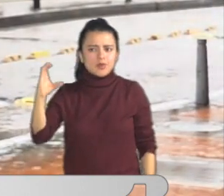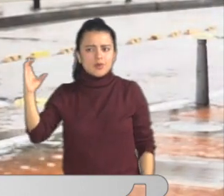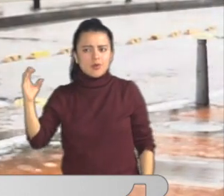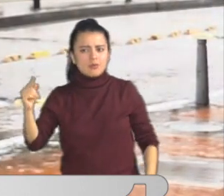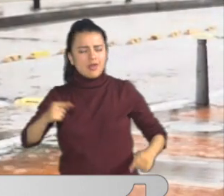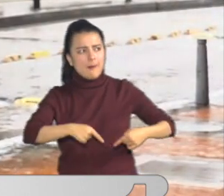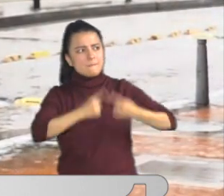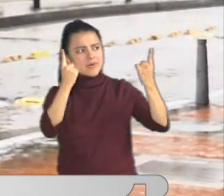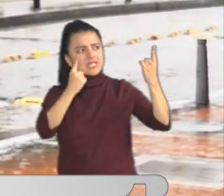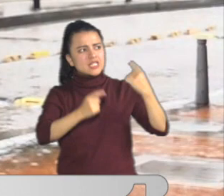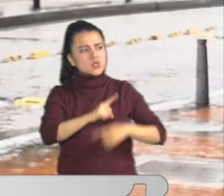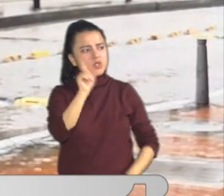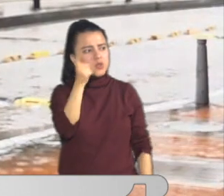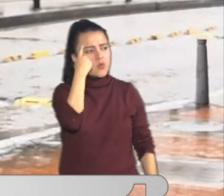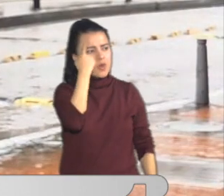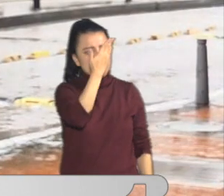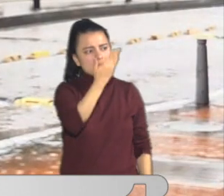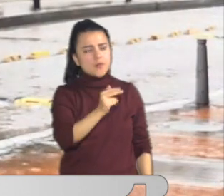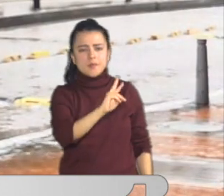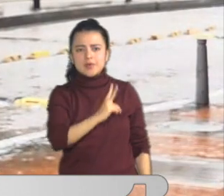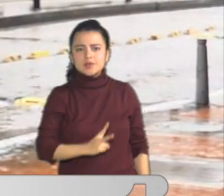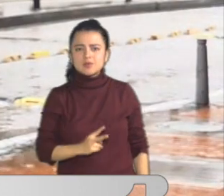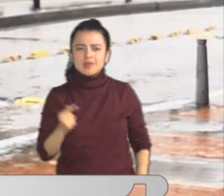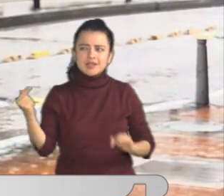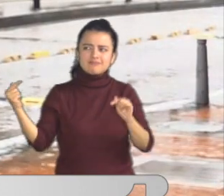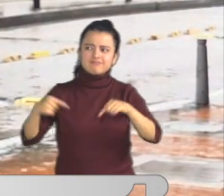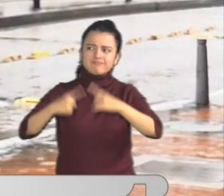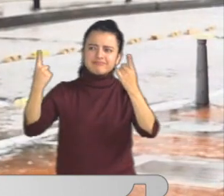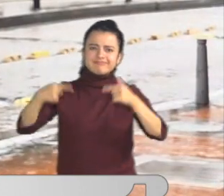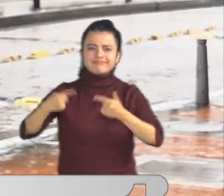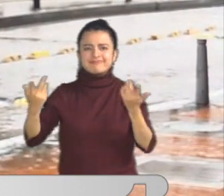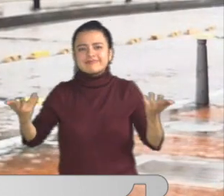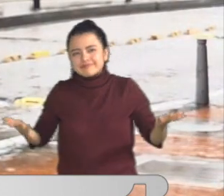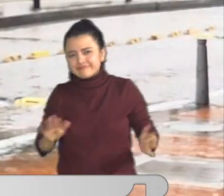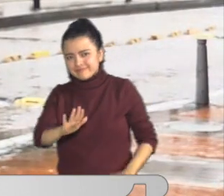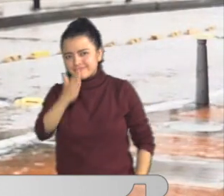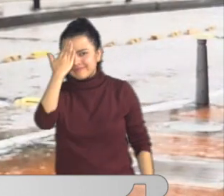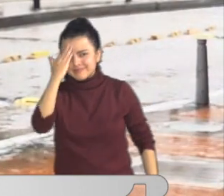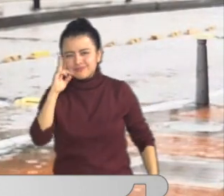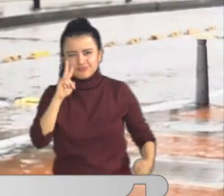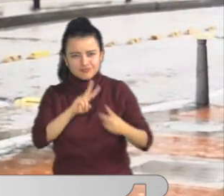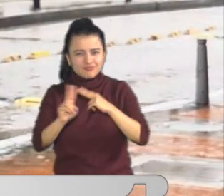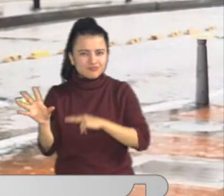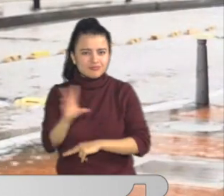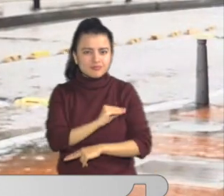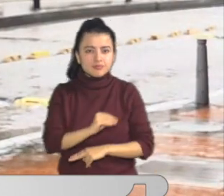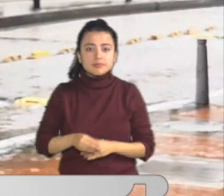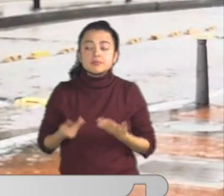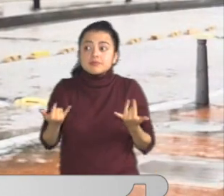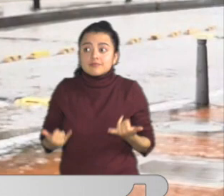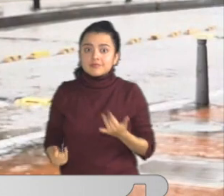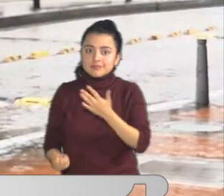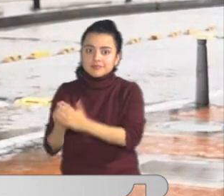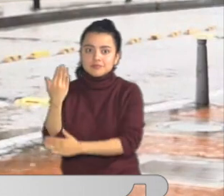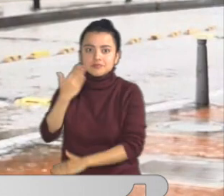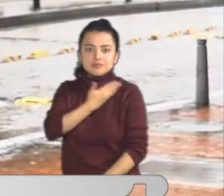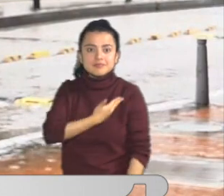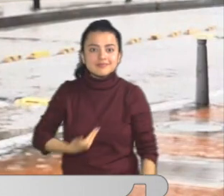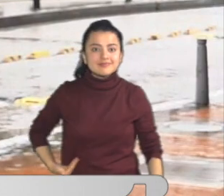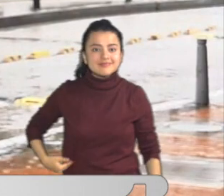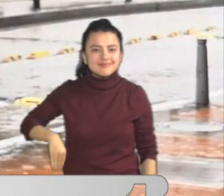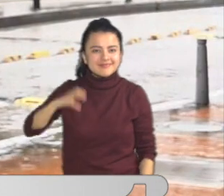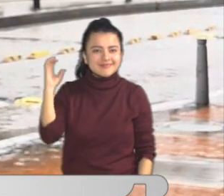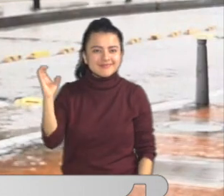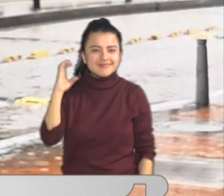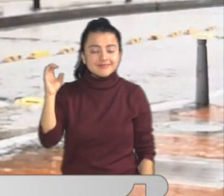venezolano. Recordemos que durante estos días se va a realizar el empalme de muchos temas que ha tratado el país con el nuevo presidente electo.